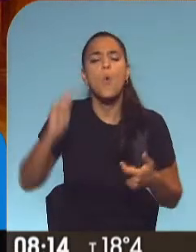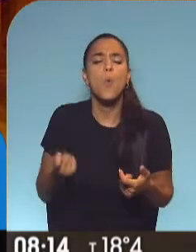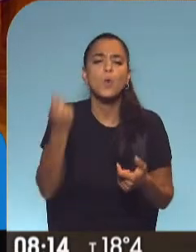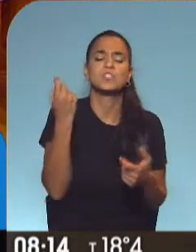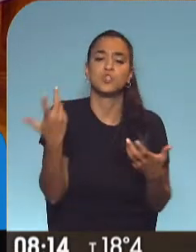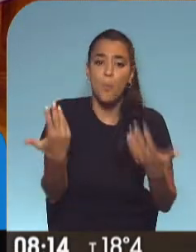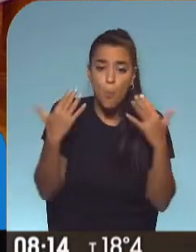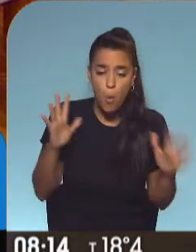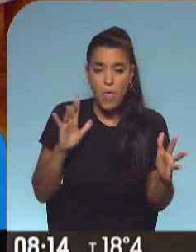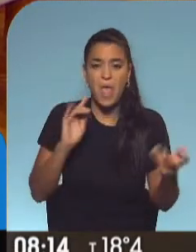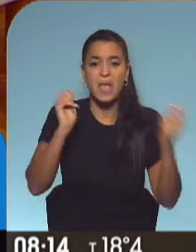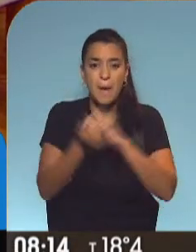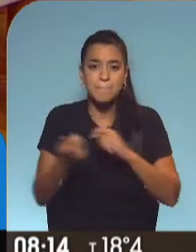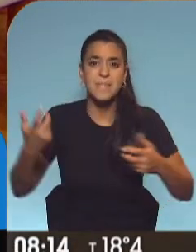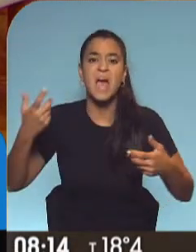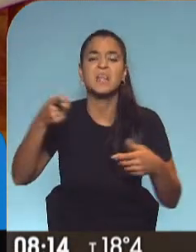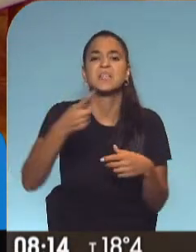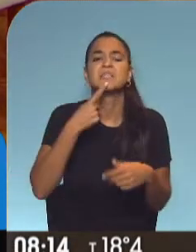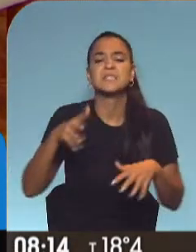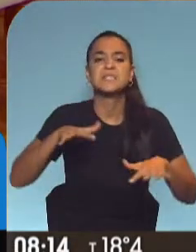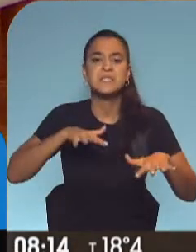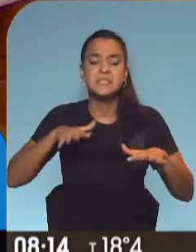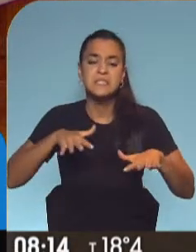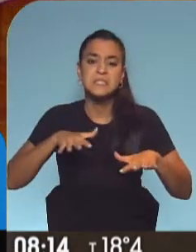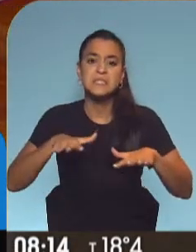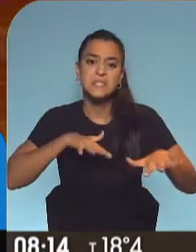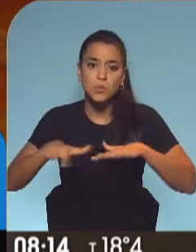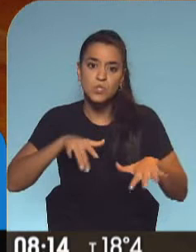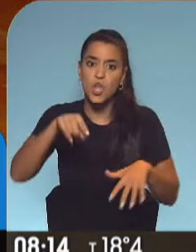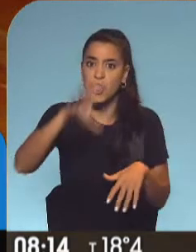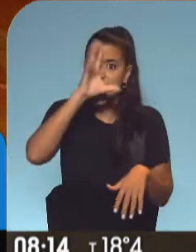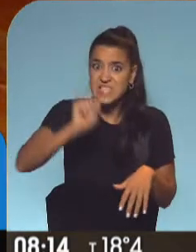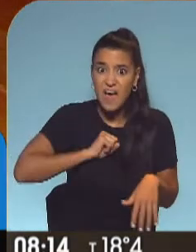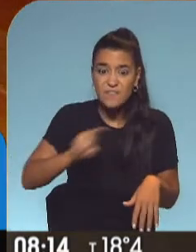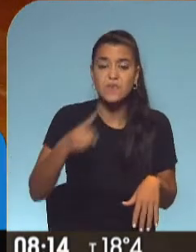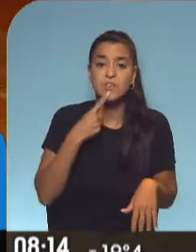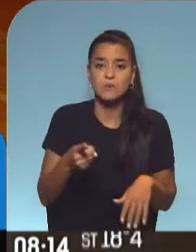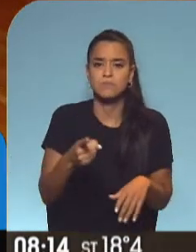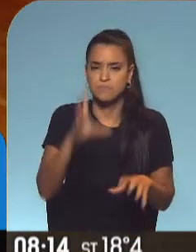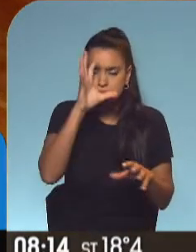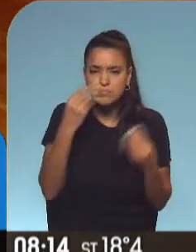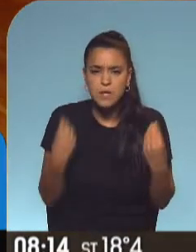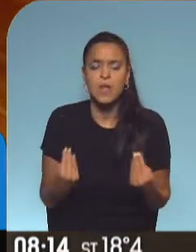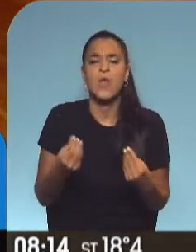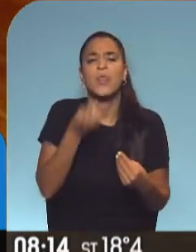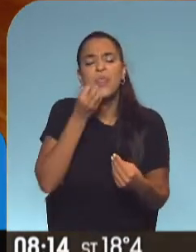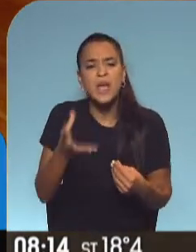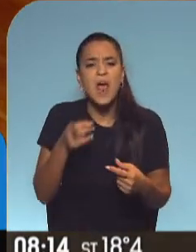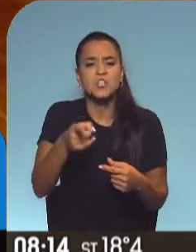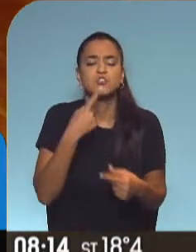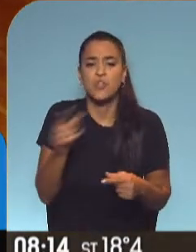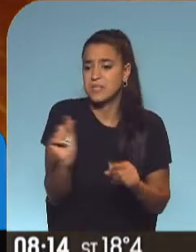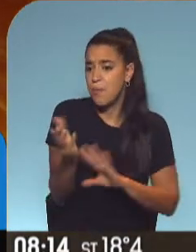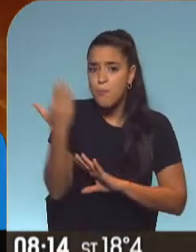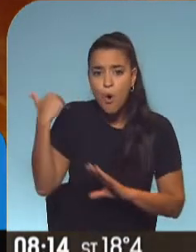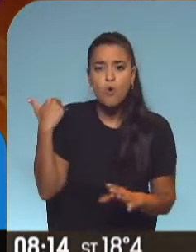jurado podría revertir esta situación? Bueno, lo plantean como uno de los grandes desafíos, habiendo y teniendo en cuenta, por ejemplo, declaraciones que en las últimas